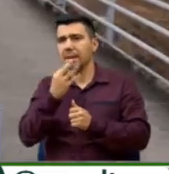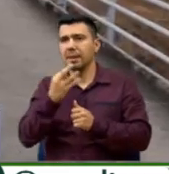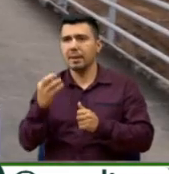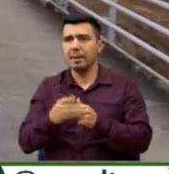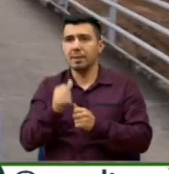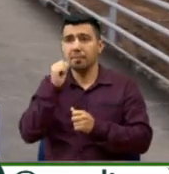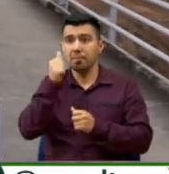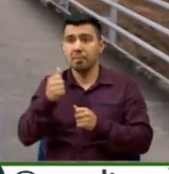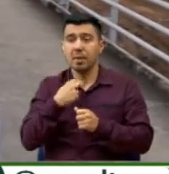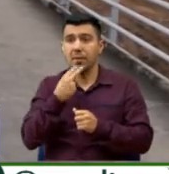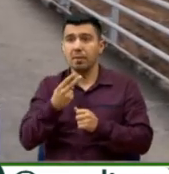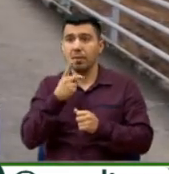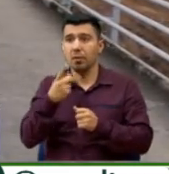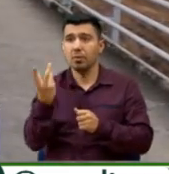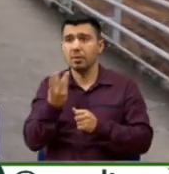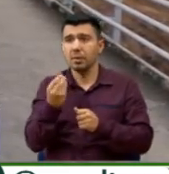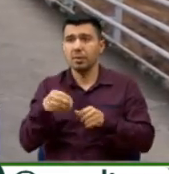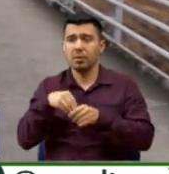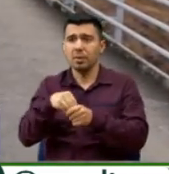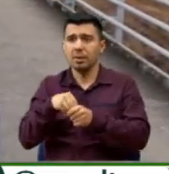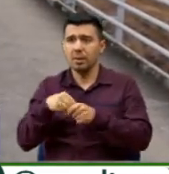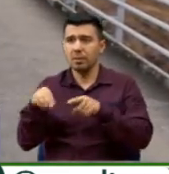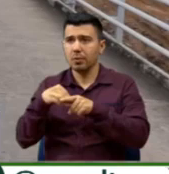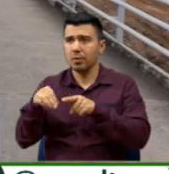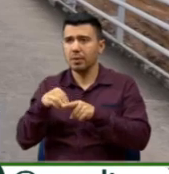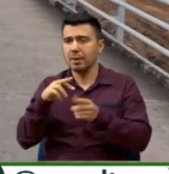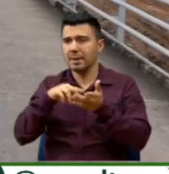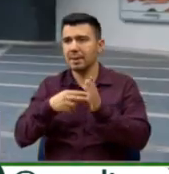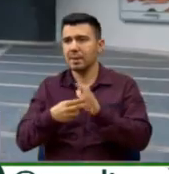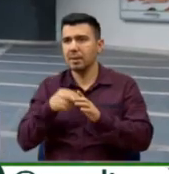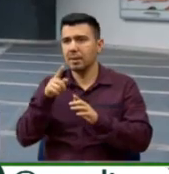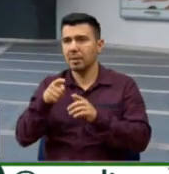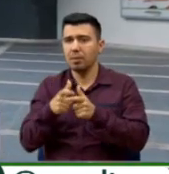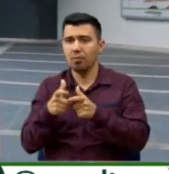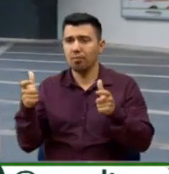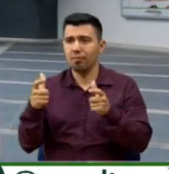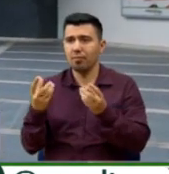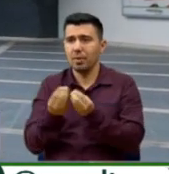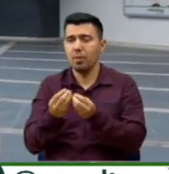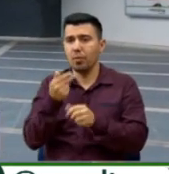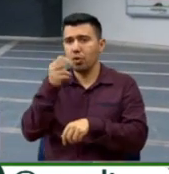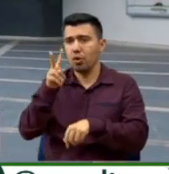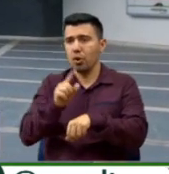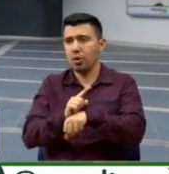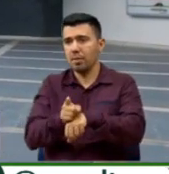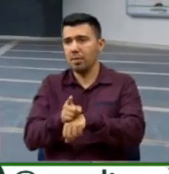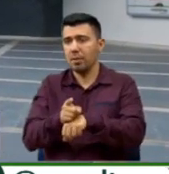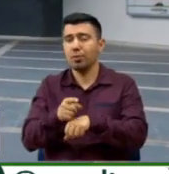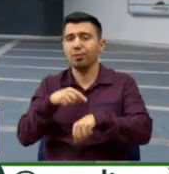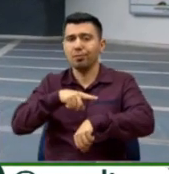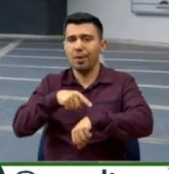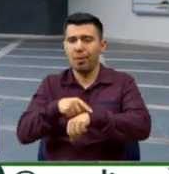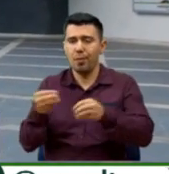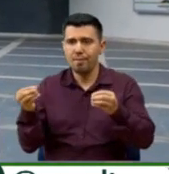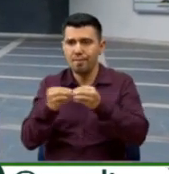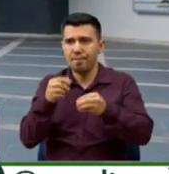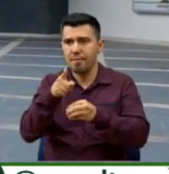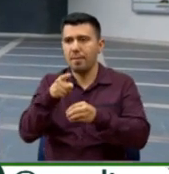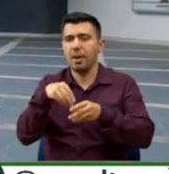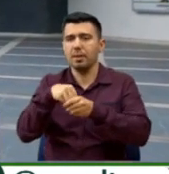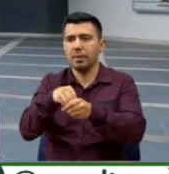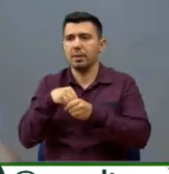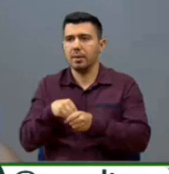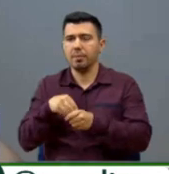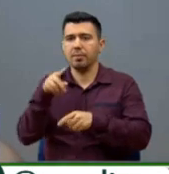voceros de la empresa de transporte, esto significará un aumento de 12 minutos en los recorridos de este servicio de